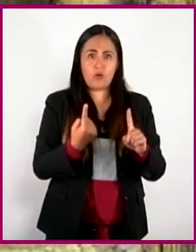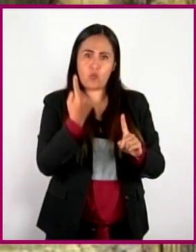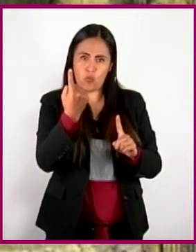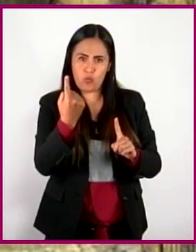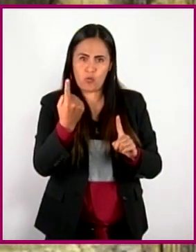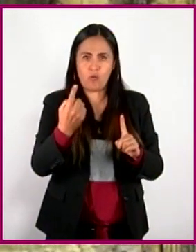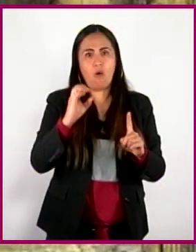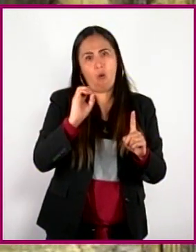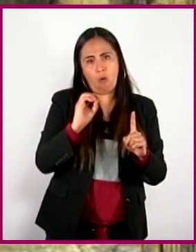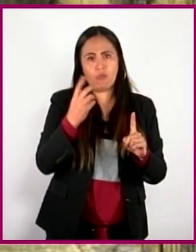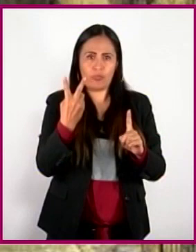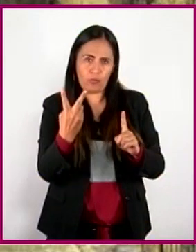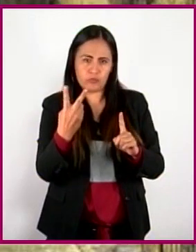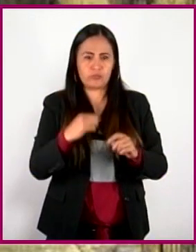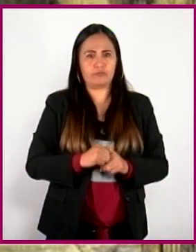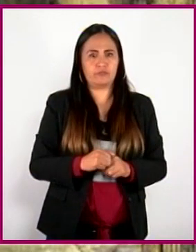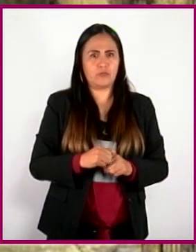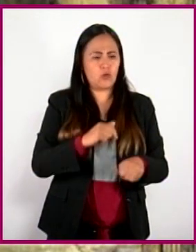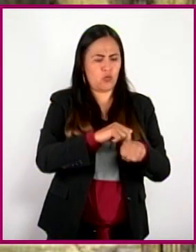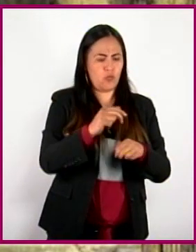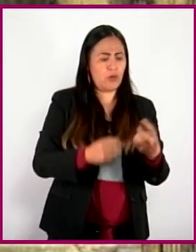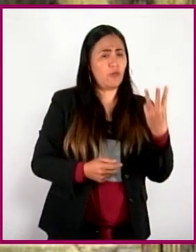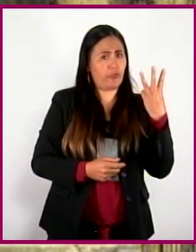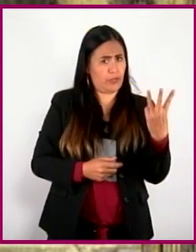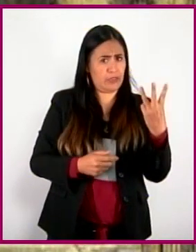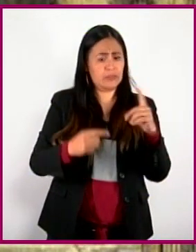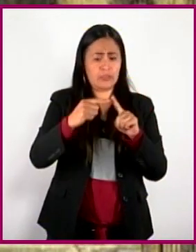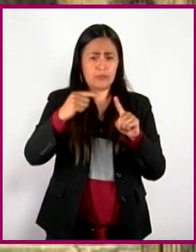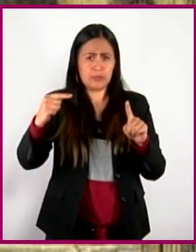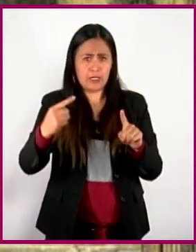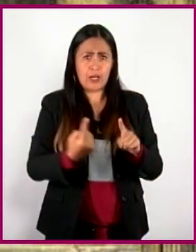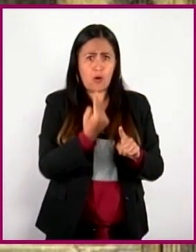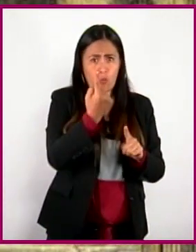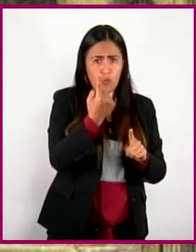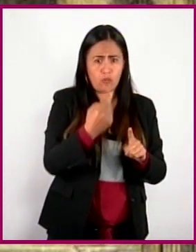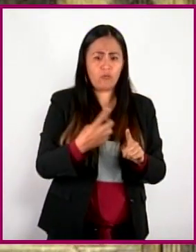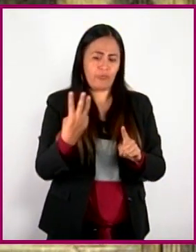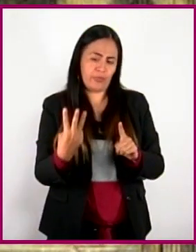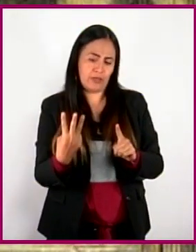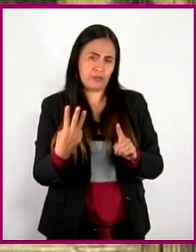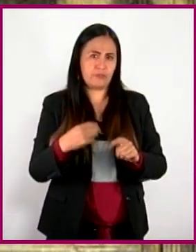2. También tenemos el número 3. Es divisible entre 1 y 3.